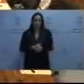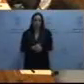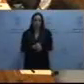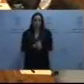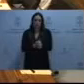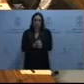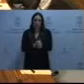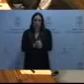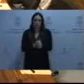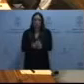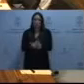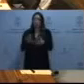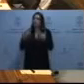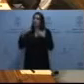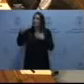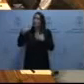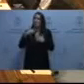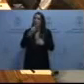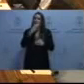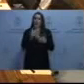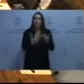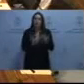Gracias, presidente. Buenos días.